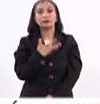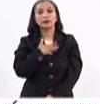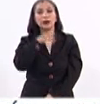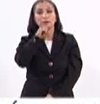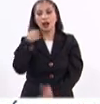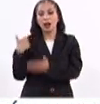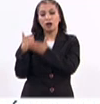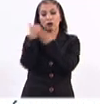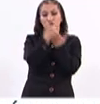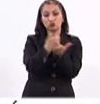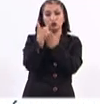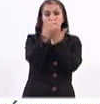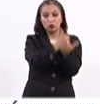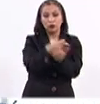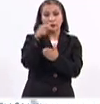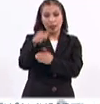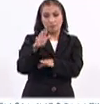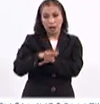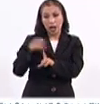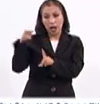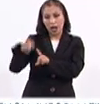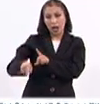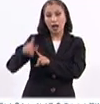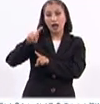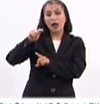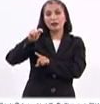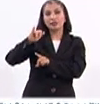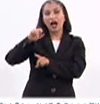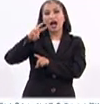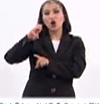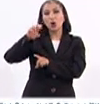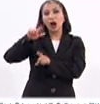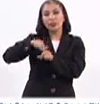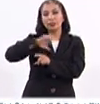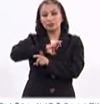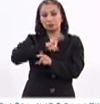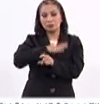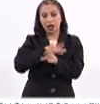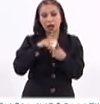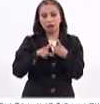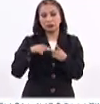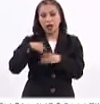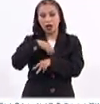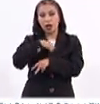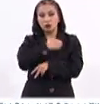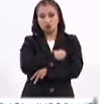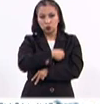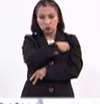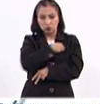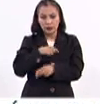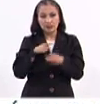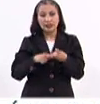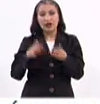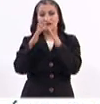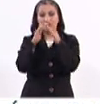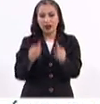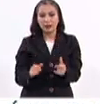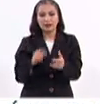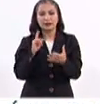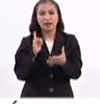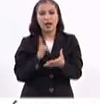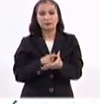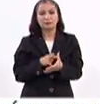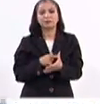Tenemos colaboraciones en particular con Taiwán, con España, con Suiza, con